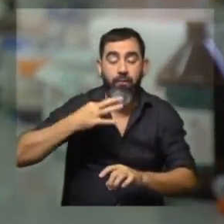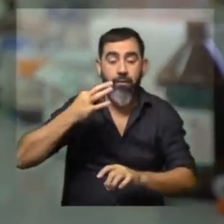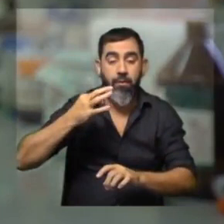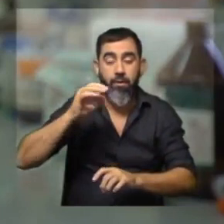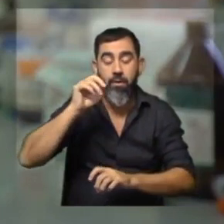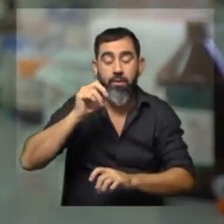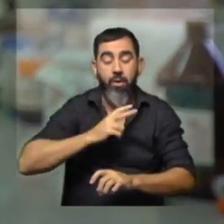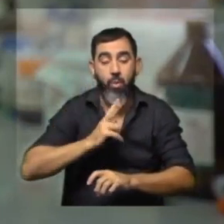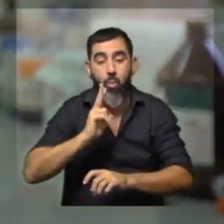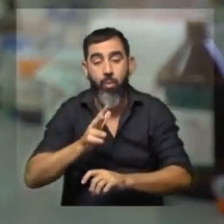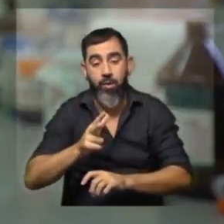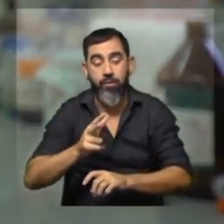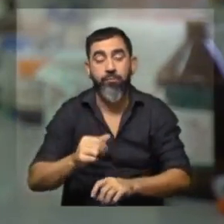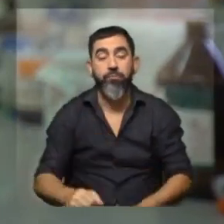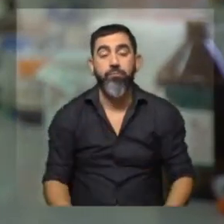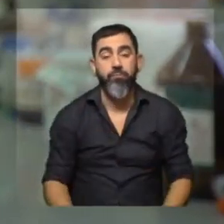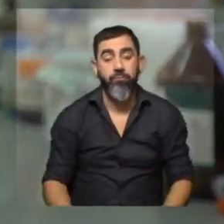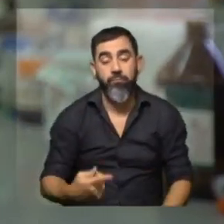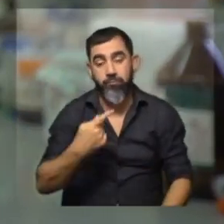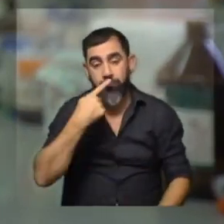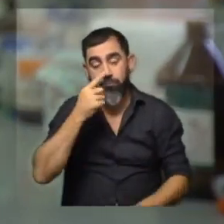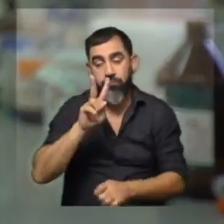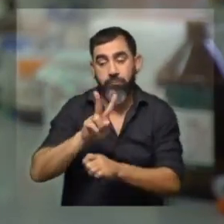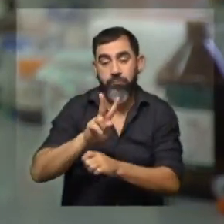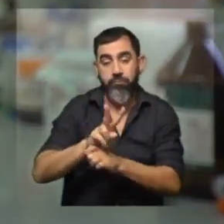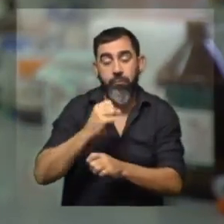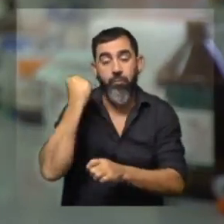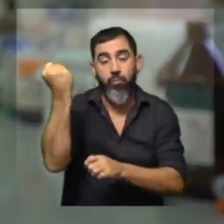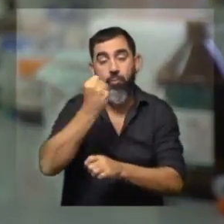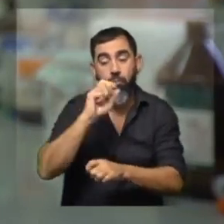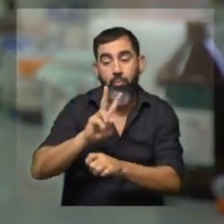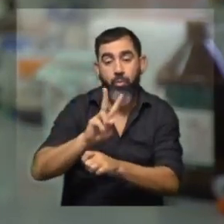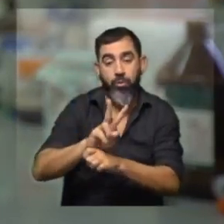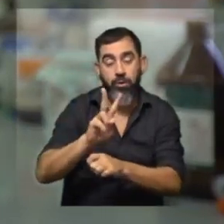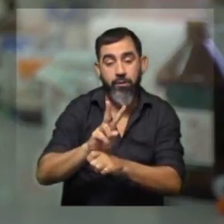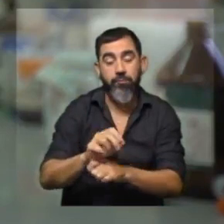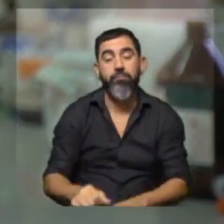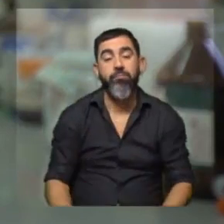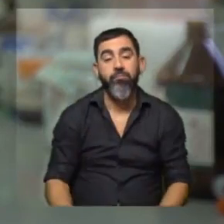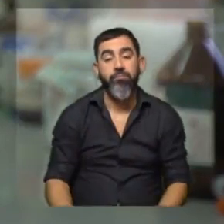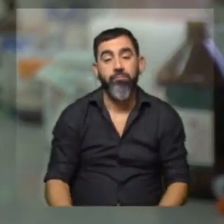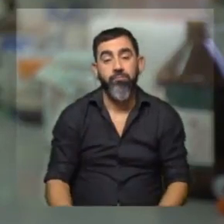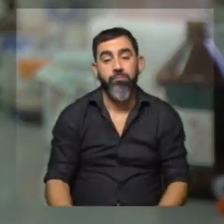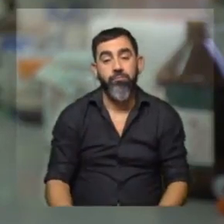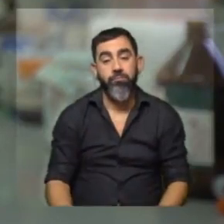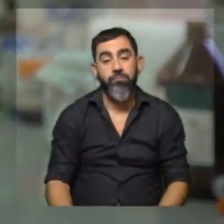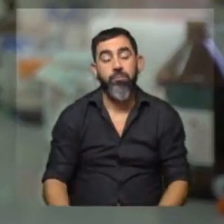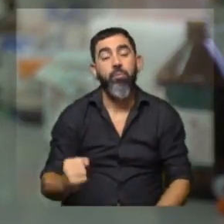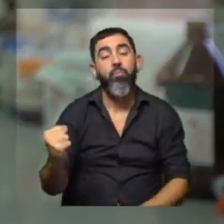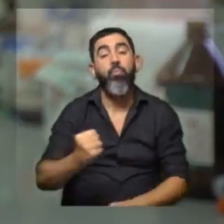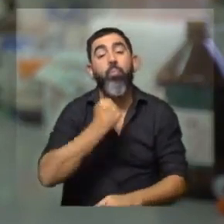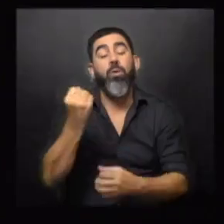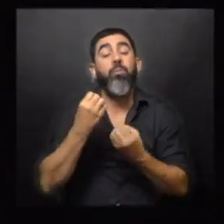de los ecosistemas hace que sea interesante conservarlos, o de importancia conservarlos. Y decimos que es importante